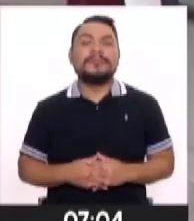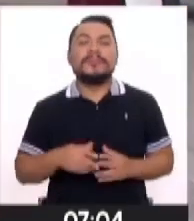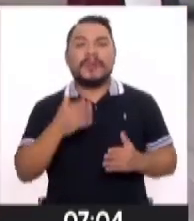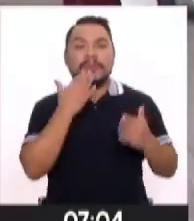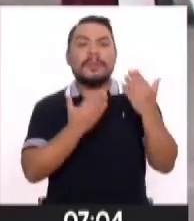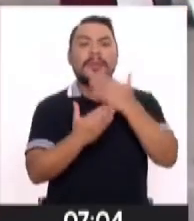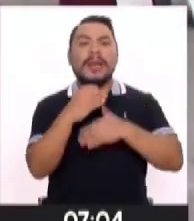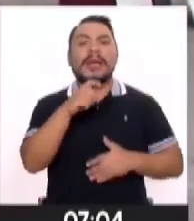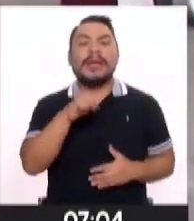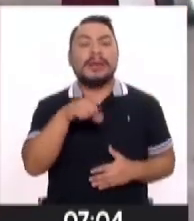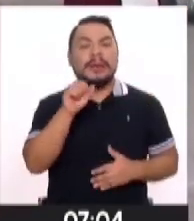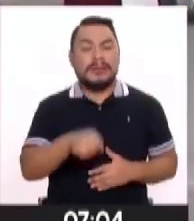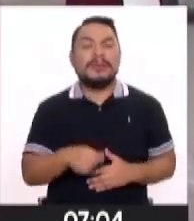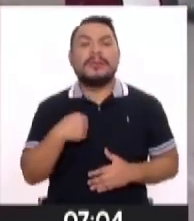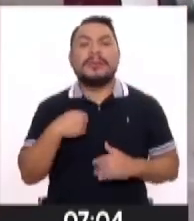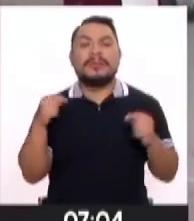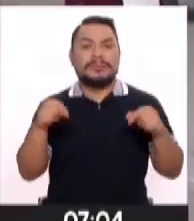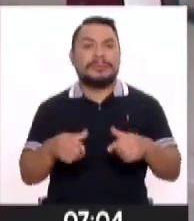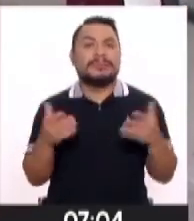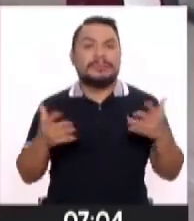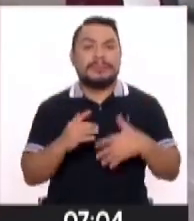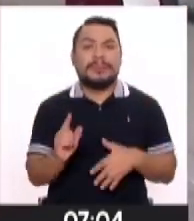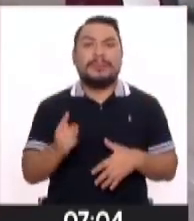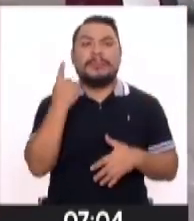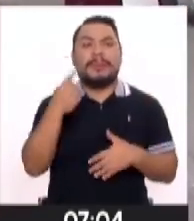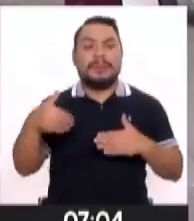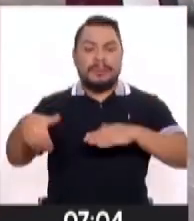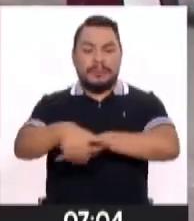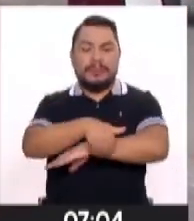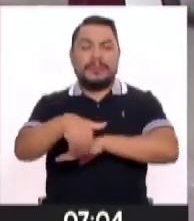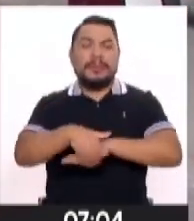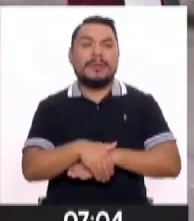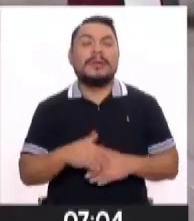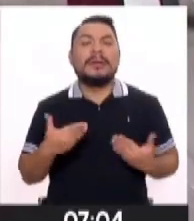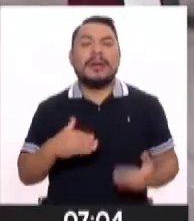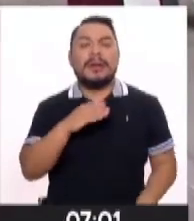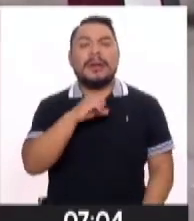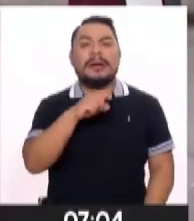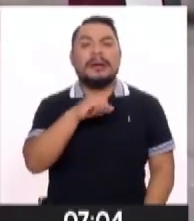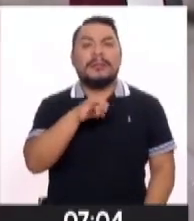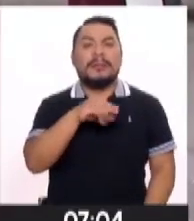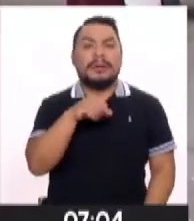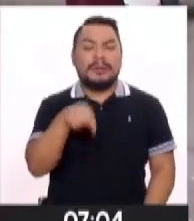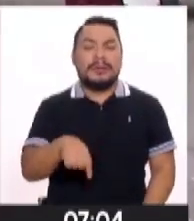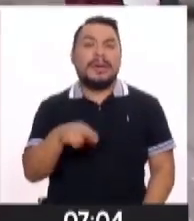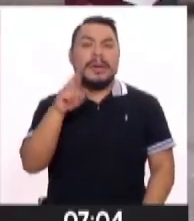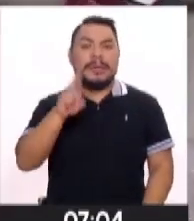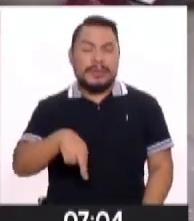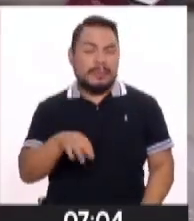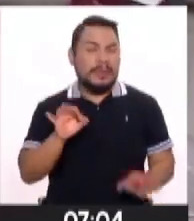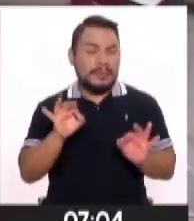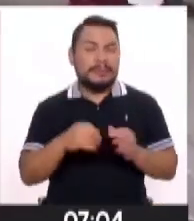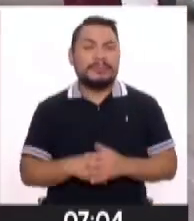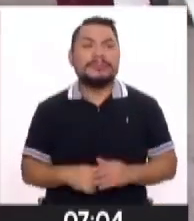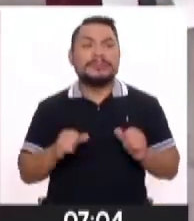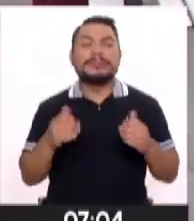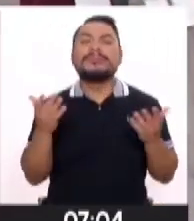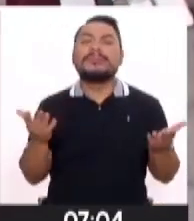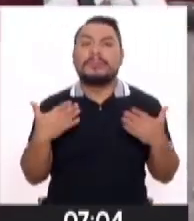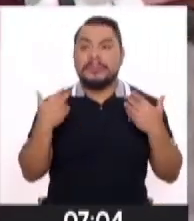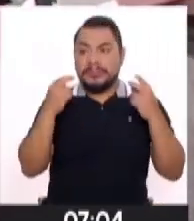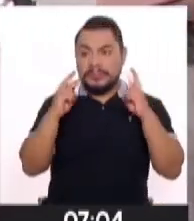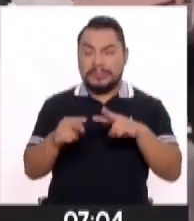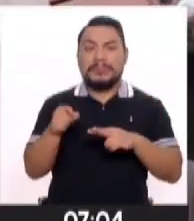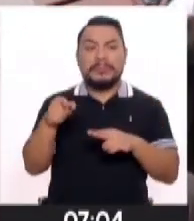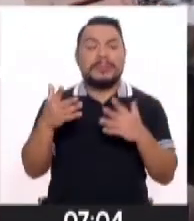Buenos días, Carla. Así es, nos encontramos en la primera cuadra del Jirón Cajamarca, en el RIMAC, para ser más exactos, en donde podemos